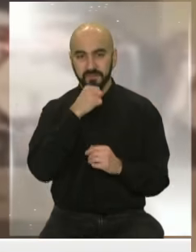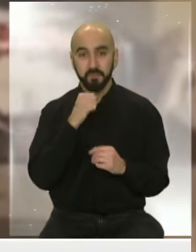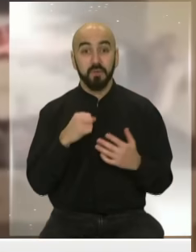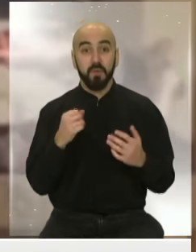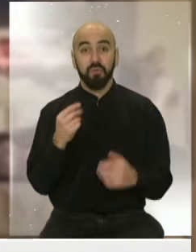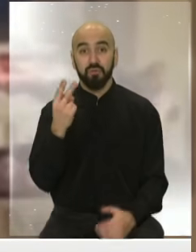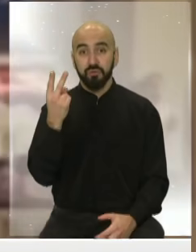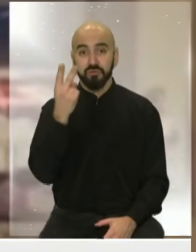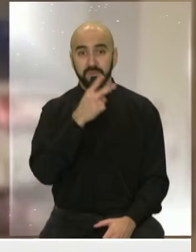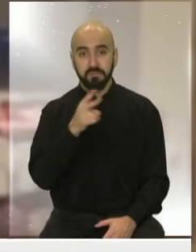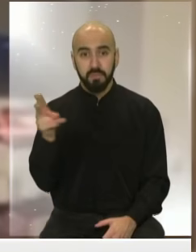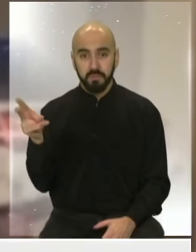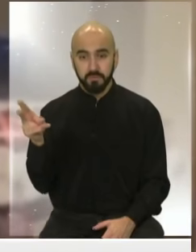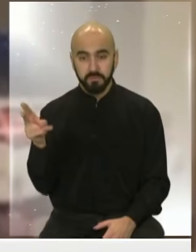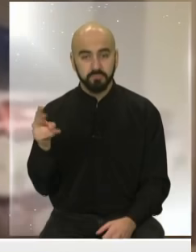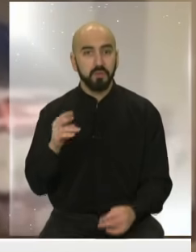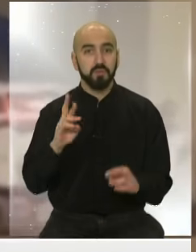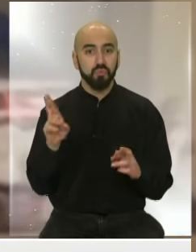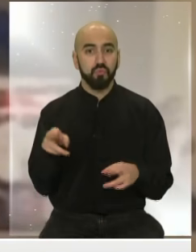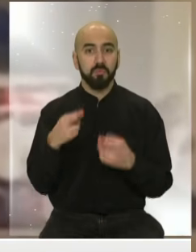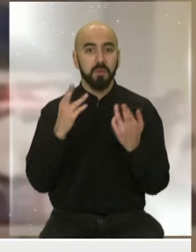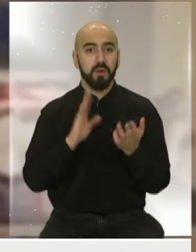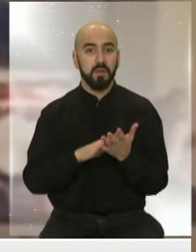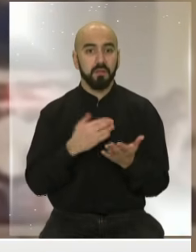2 semanas se recuperó.